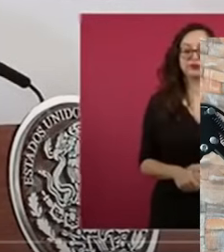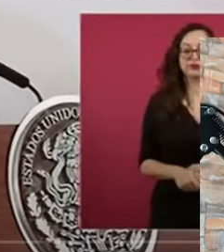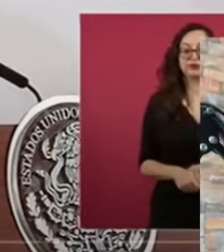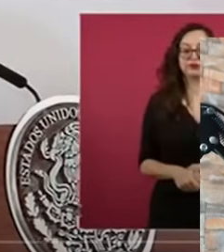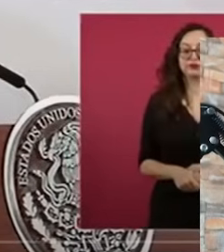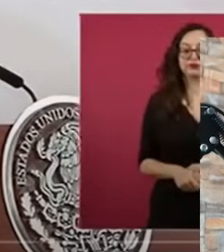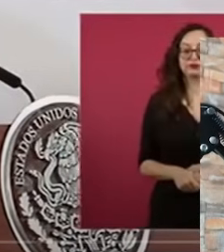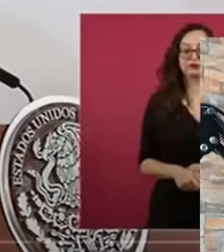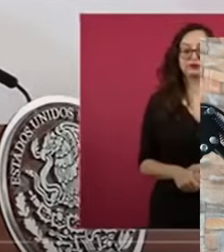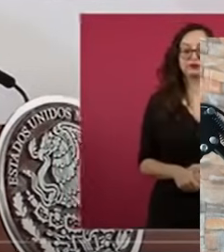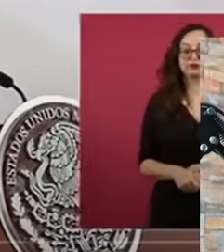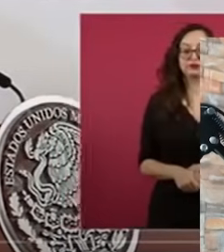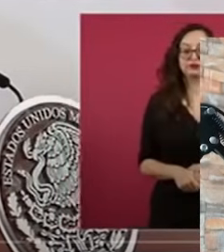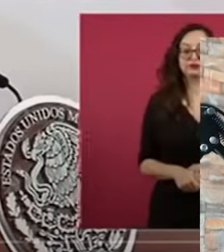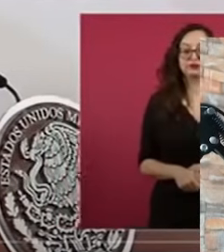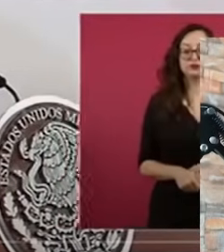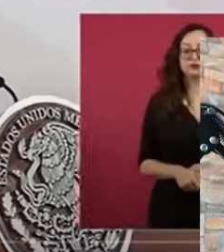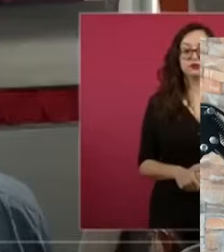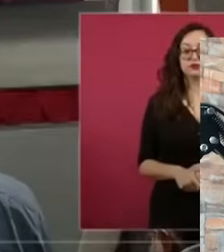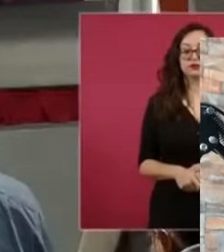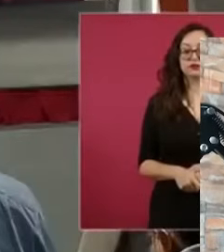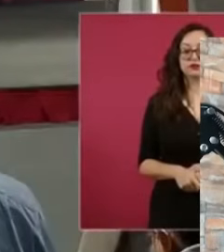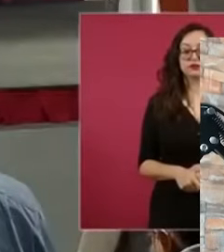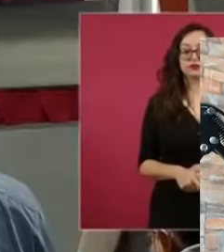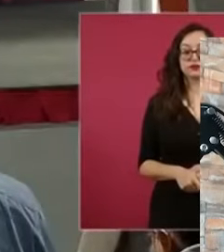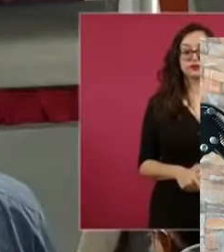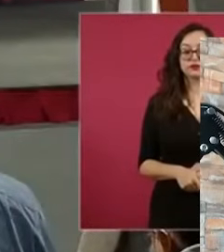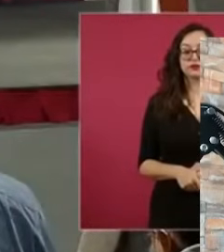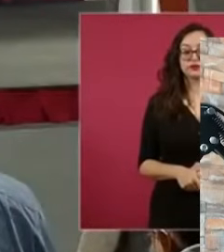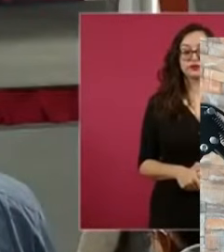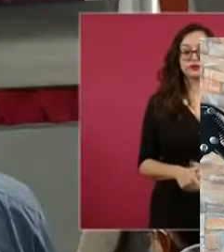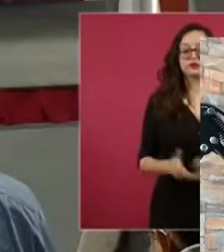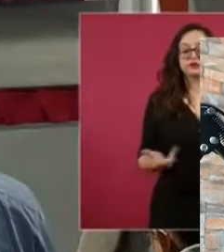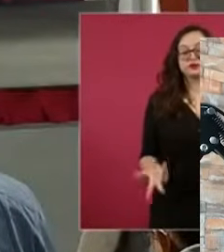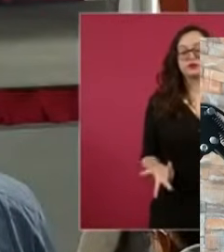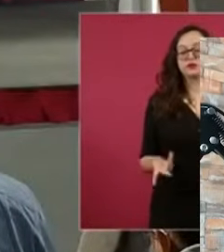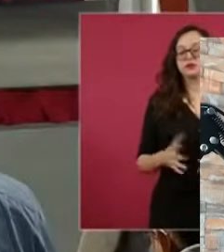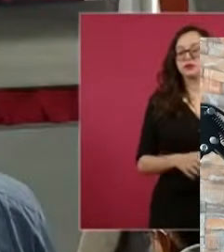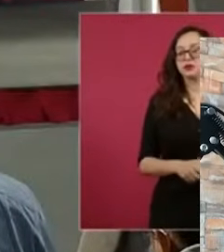Se fue introduciendo en el periodismo, ¿no?, la idea